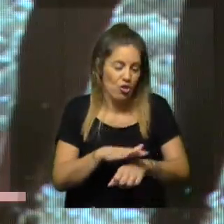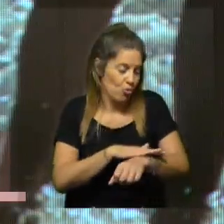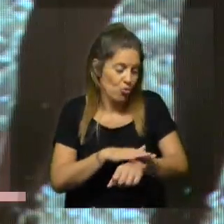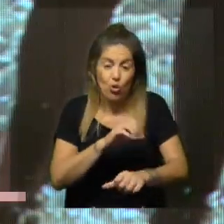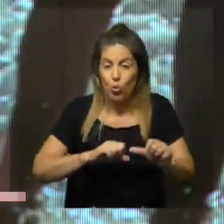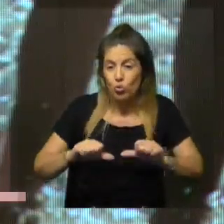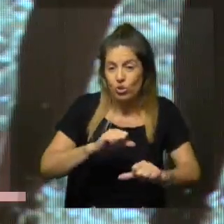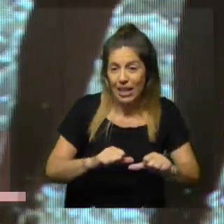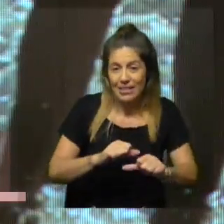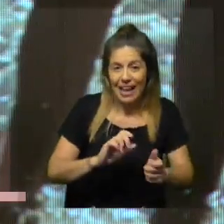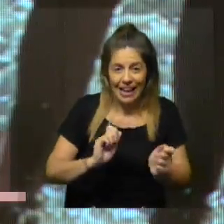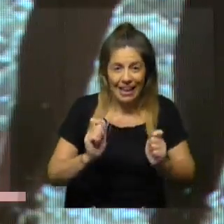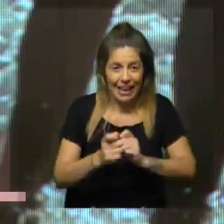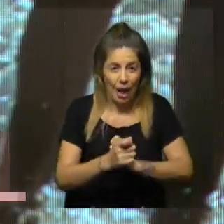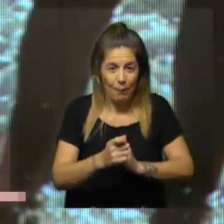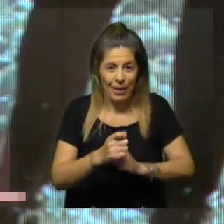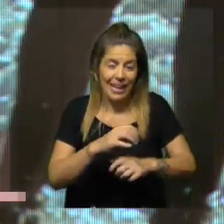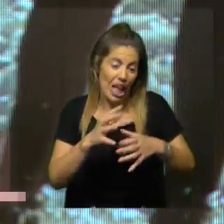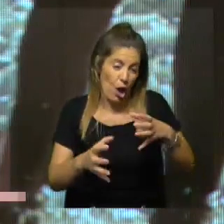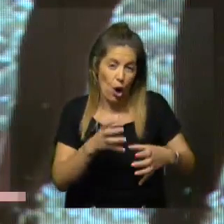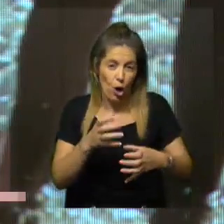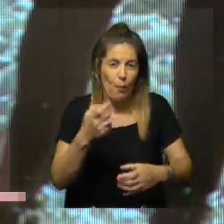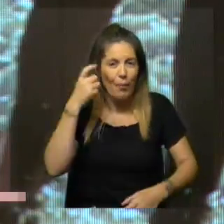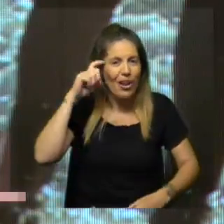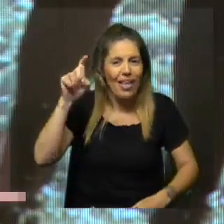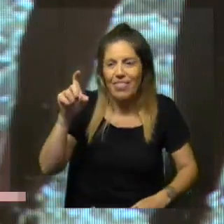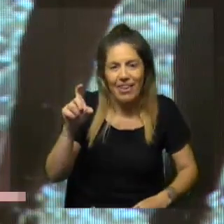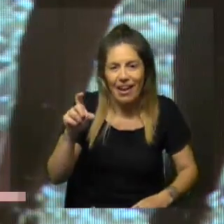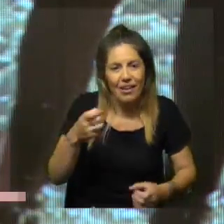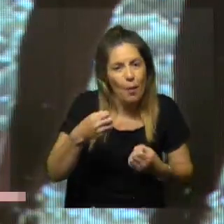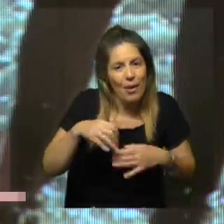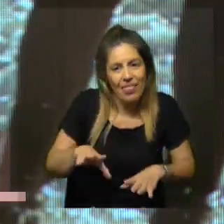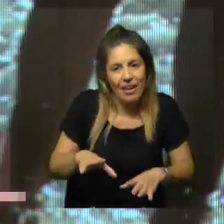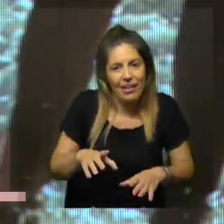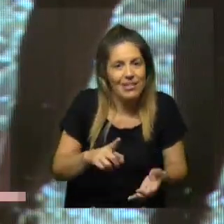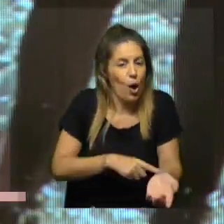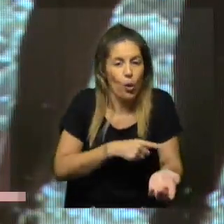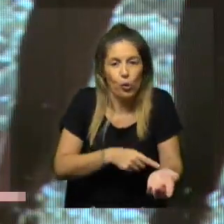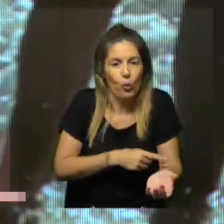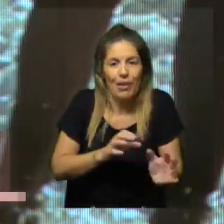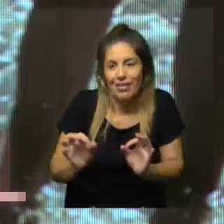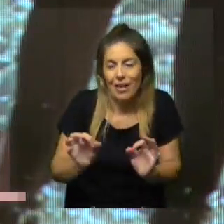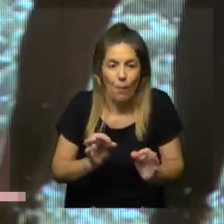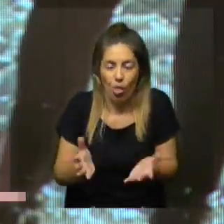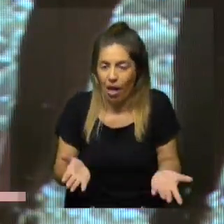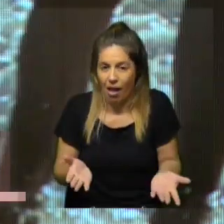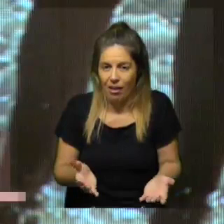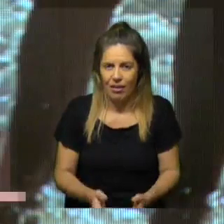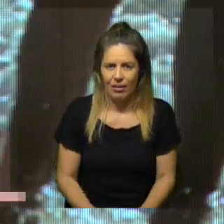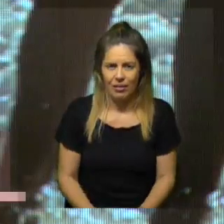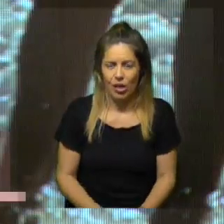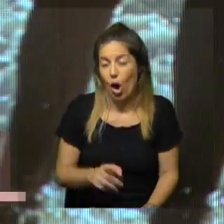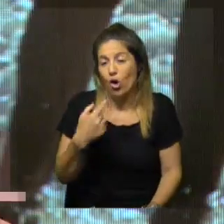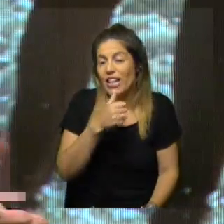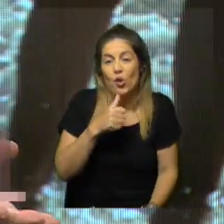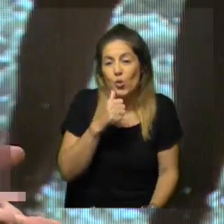un poco modifican el color, pero la idea es que hay que perder esa moda. No tenemos mucha otra